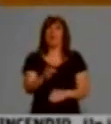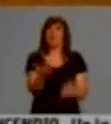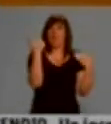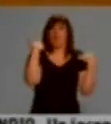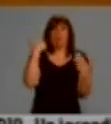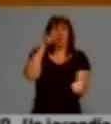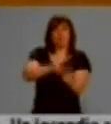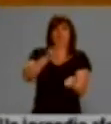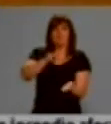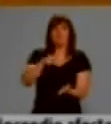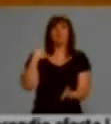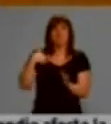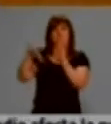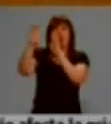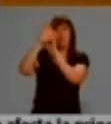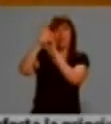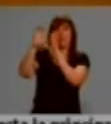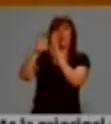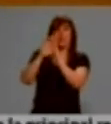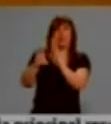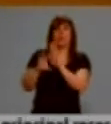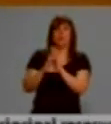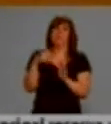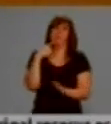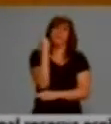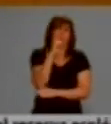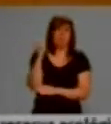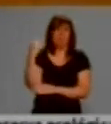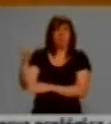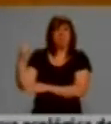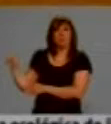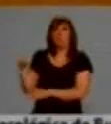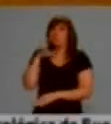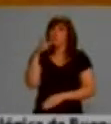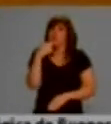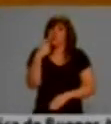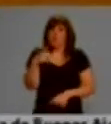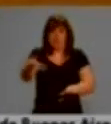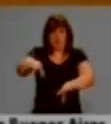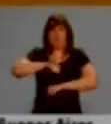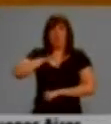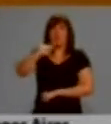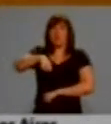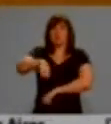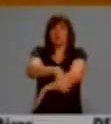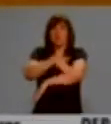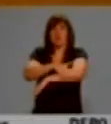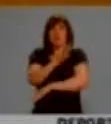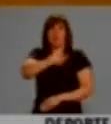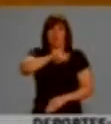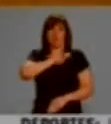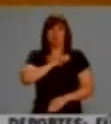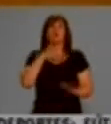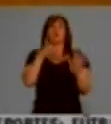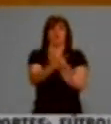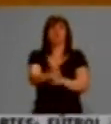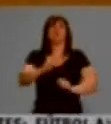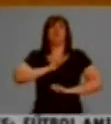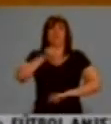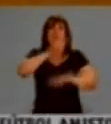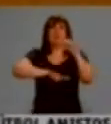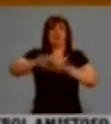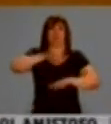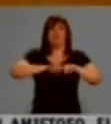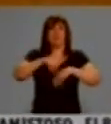usted ha violado todos esos códigos. Por eso le digo que su presencia al frente de la presidencia del Gobierno de España es un problema para nuestra